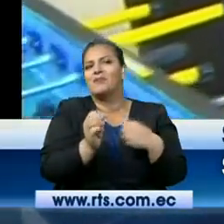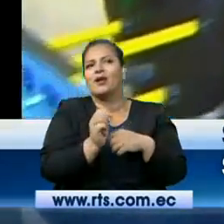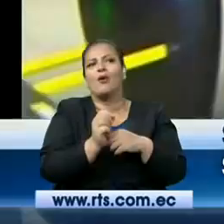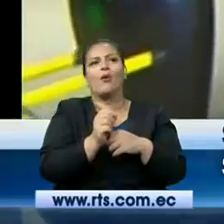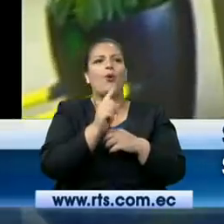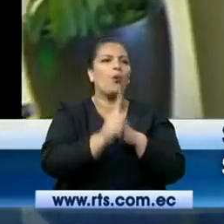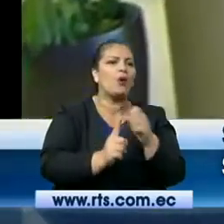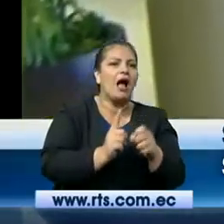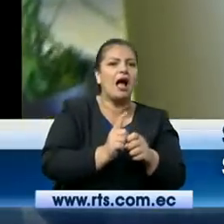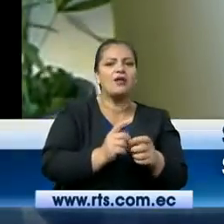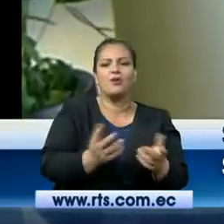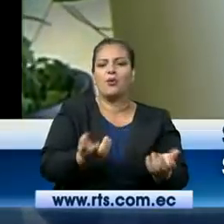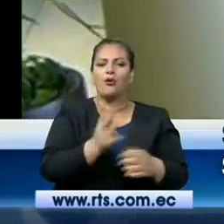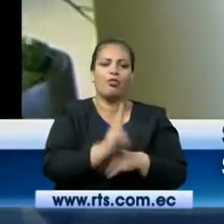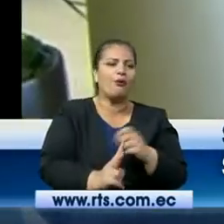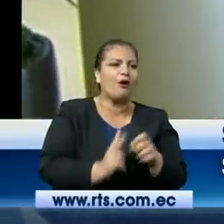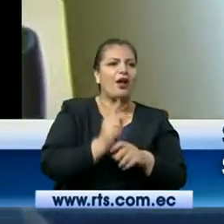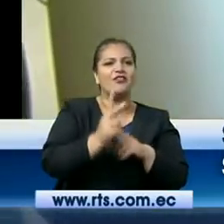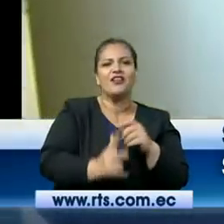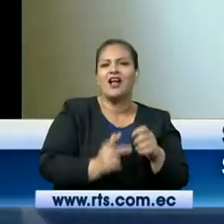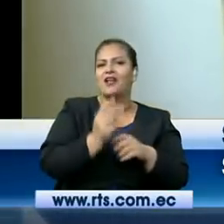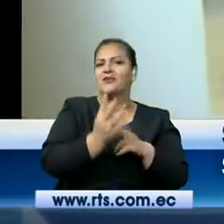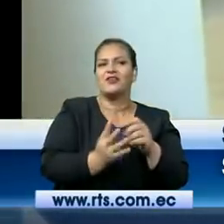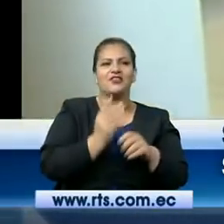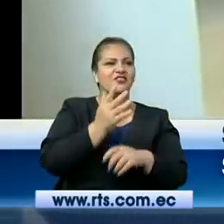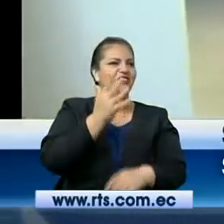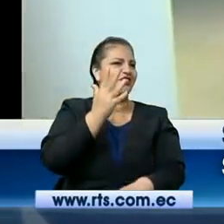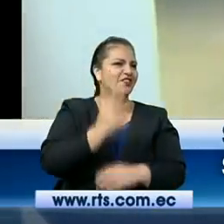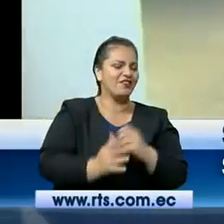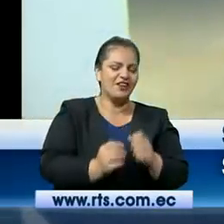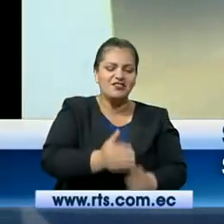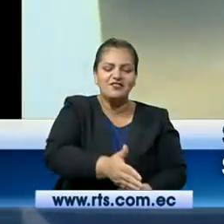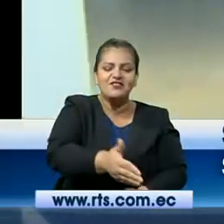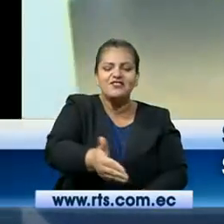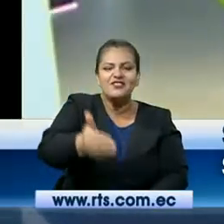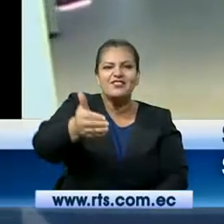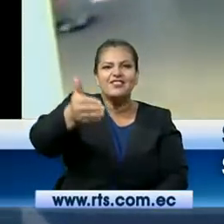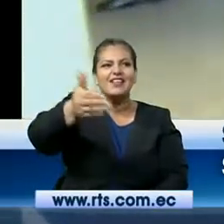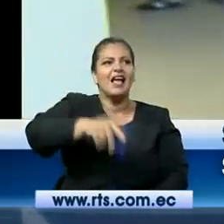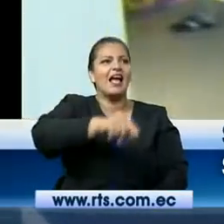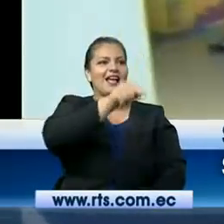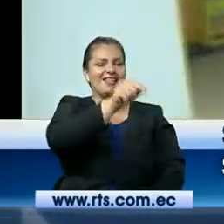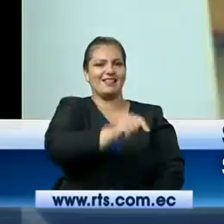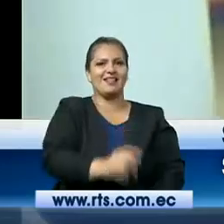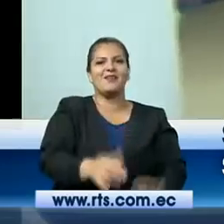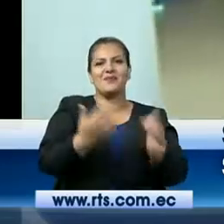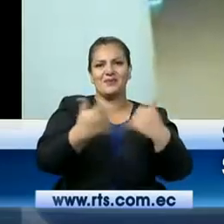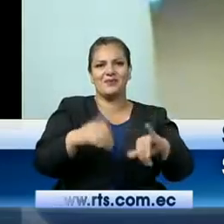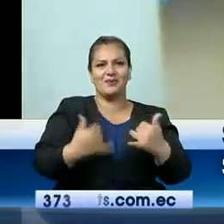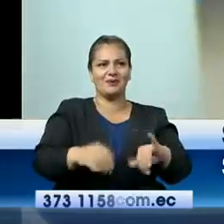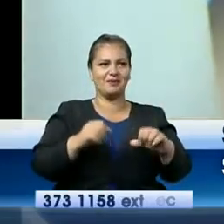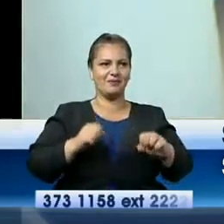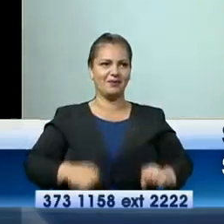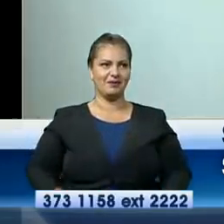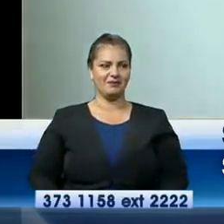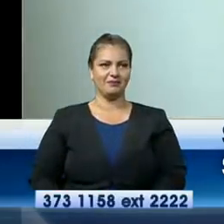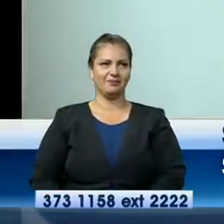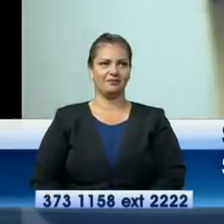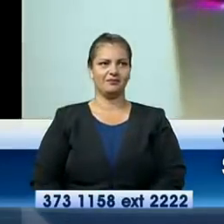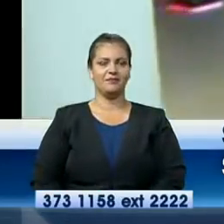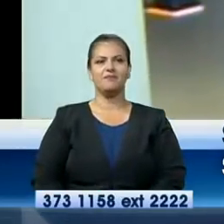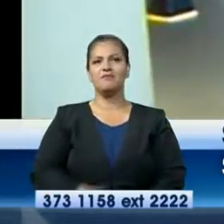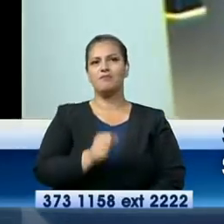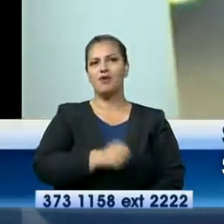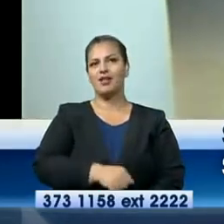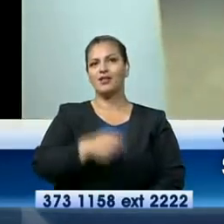con donde los chicos van a tener una piscina de pelotas y lugares donde pueden balancearse con